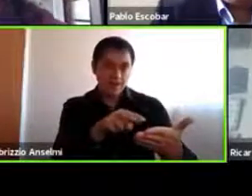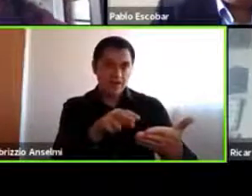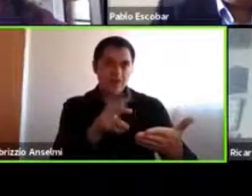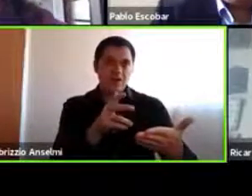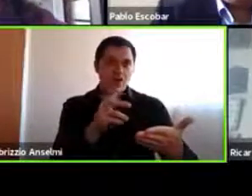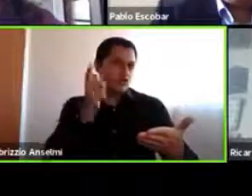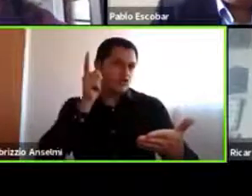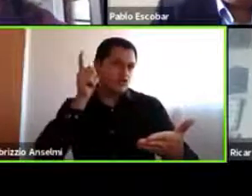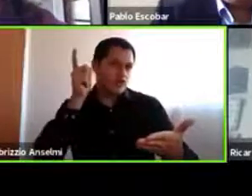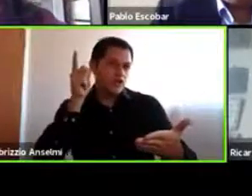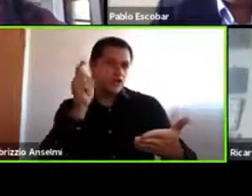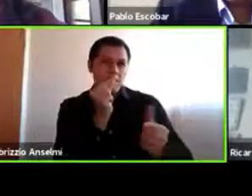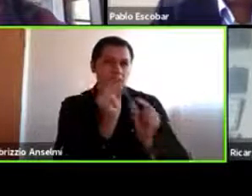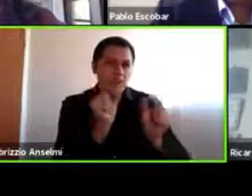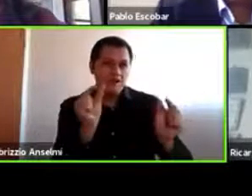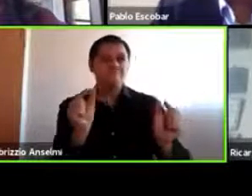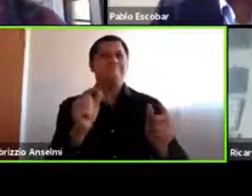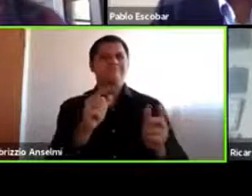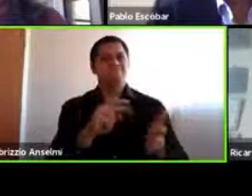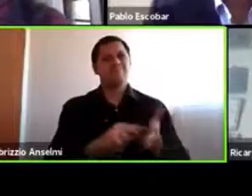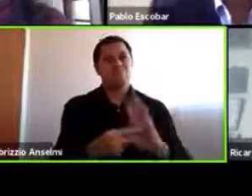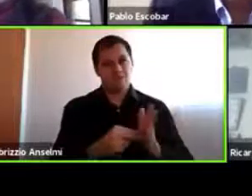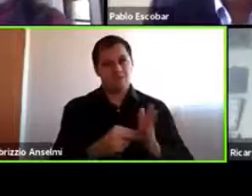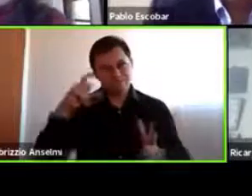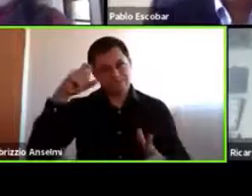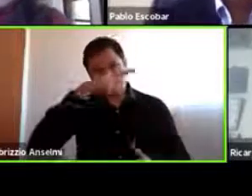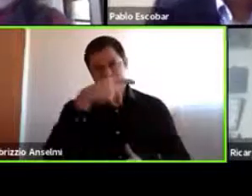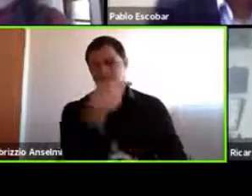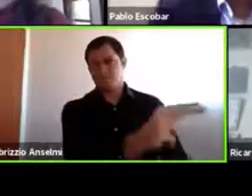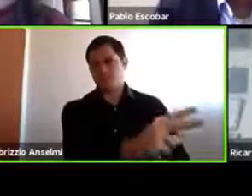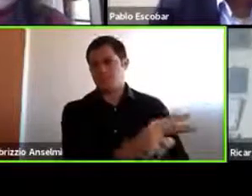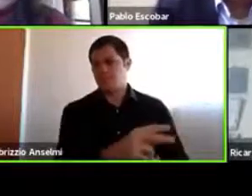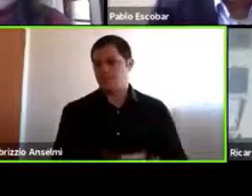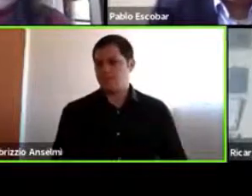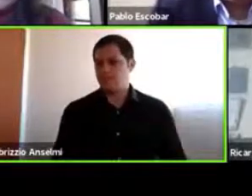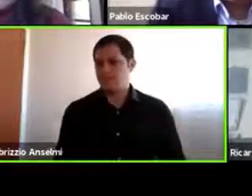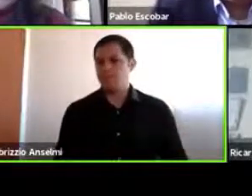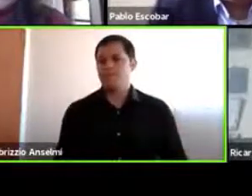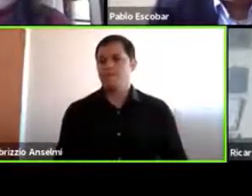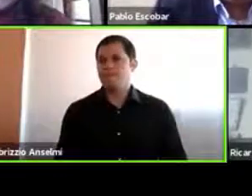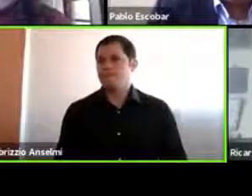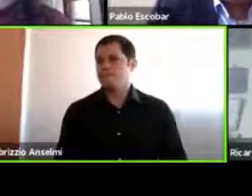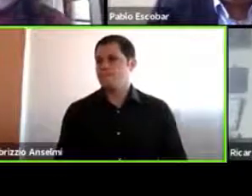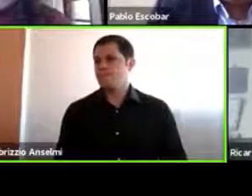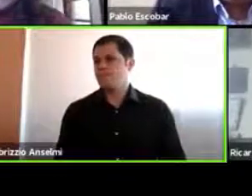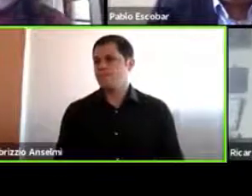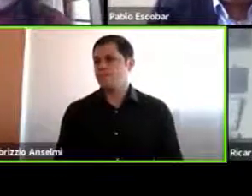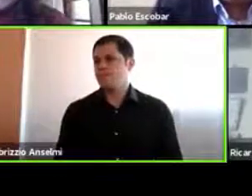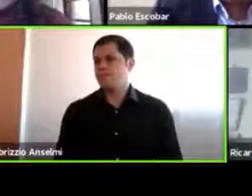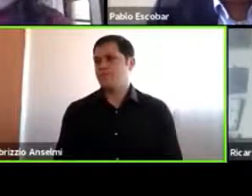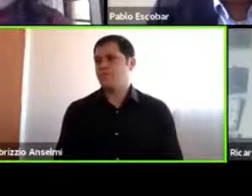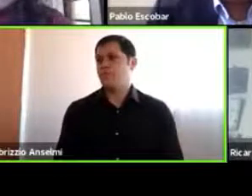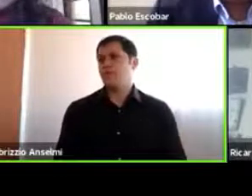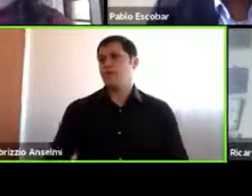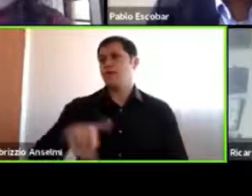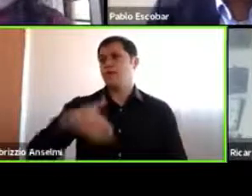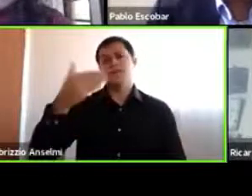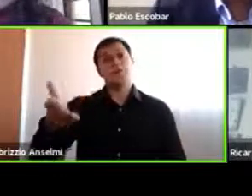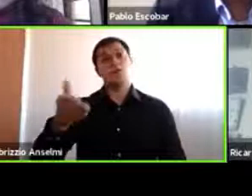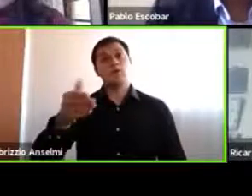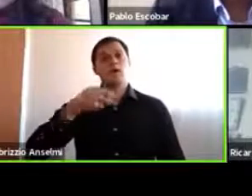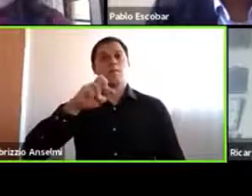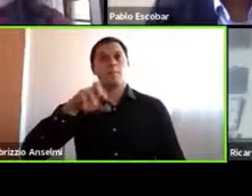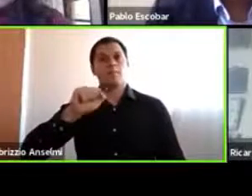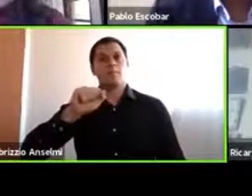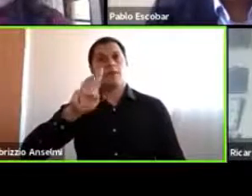Bueno, eso en relación al programa, luego Pablo, Vicky y Camila,